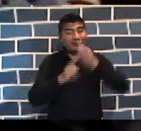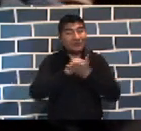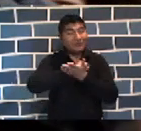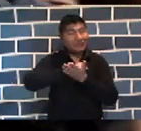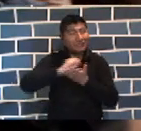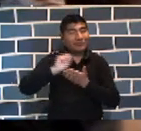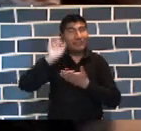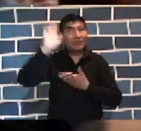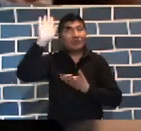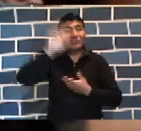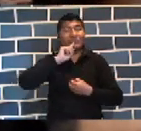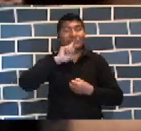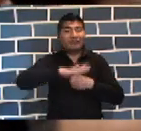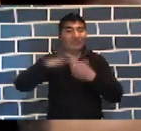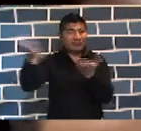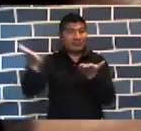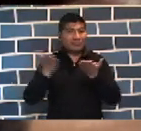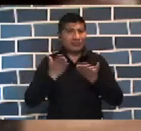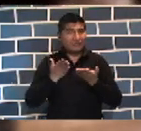nos prometió.